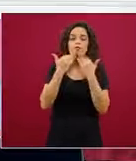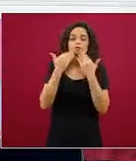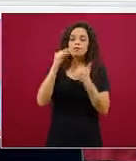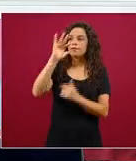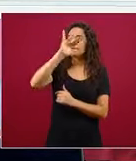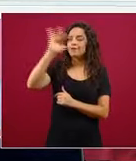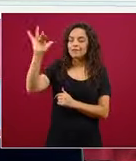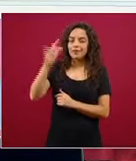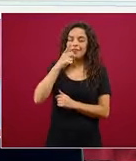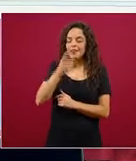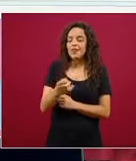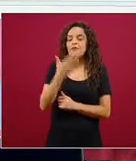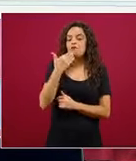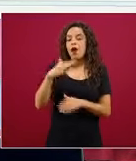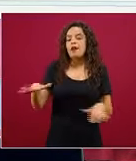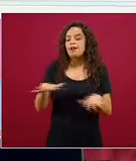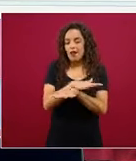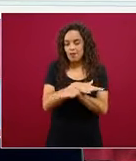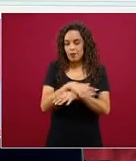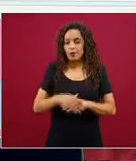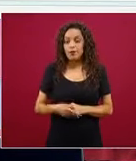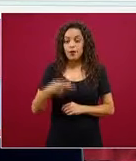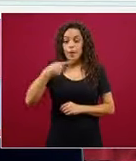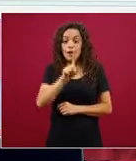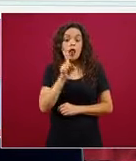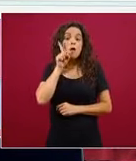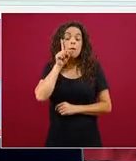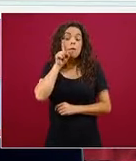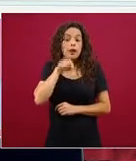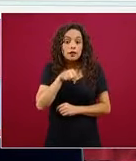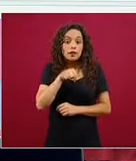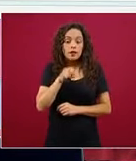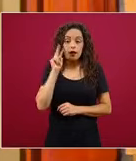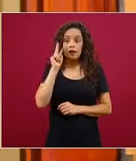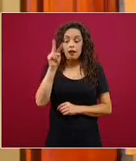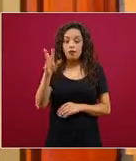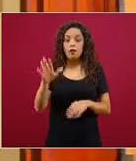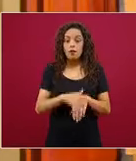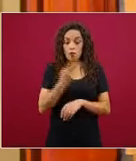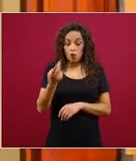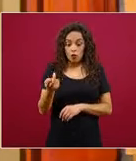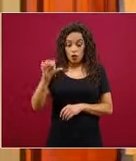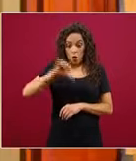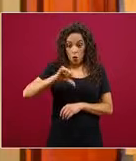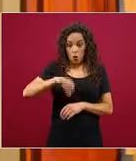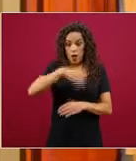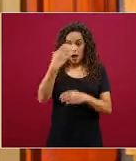Y veremos el día de mañana, hoy día termina la semana epidemiológica número